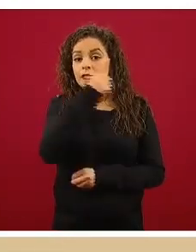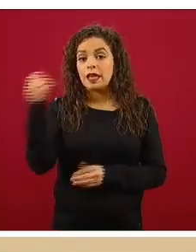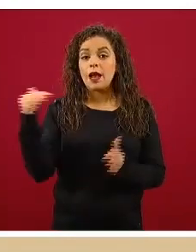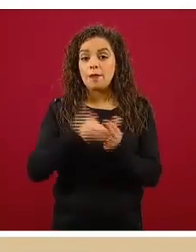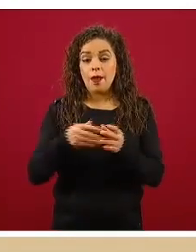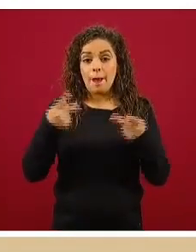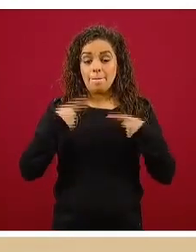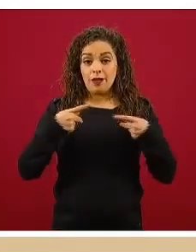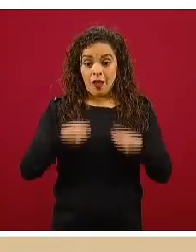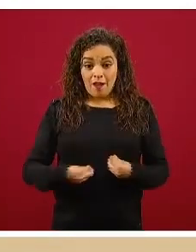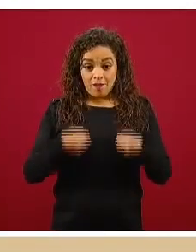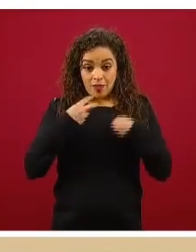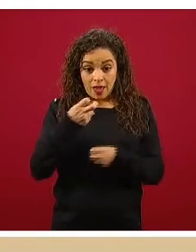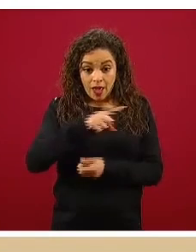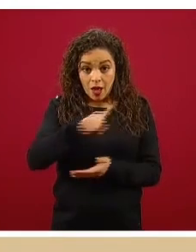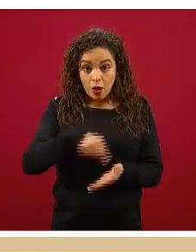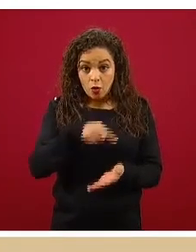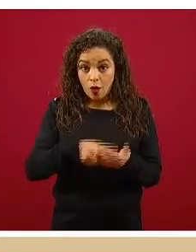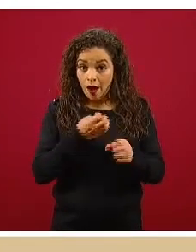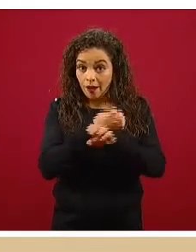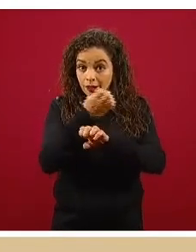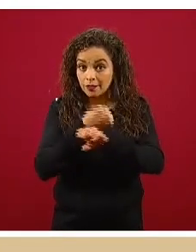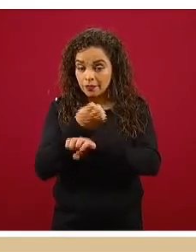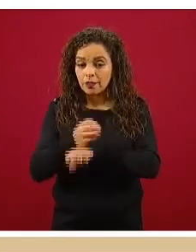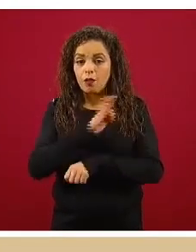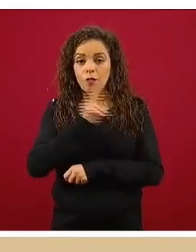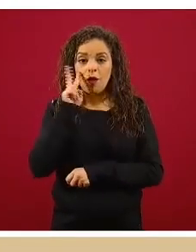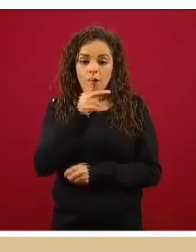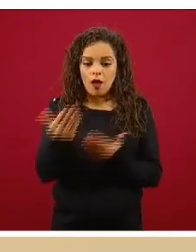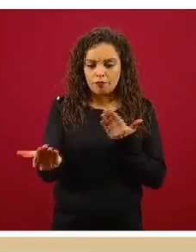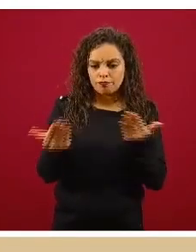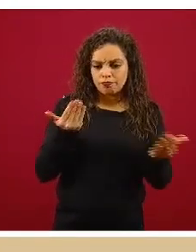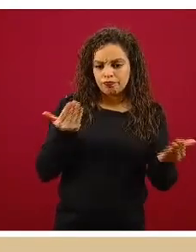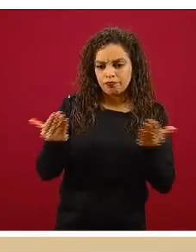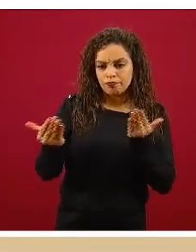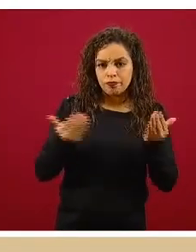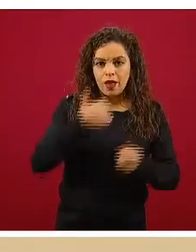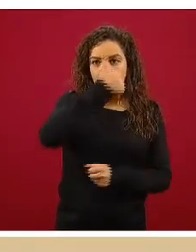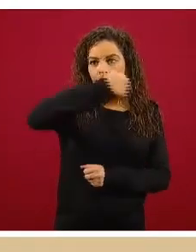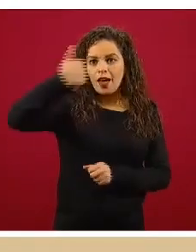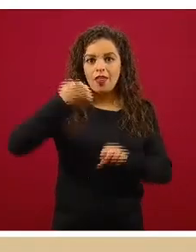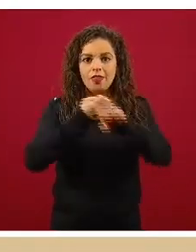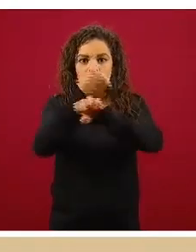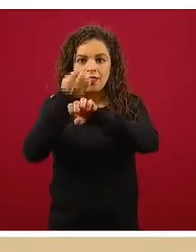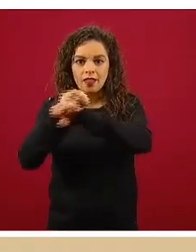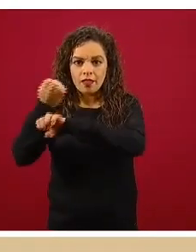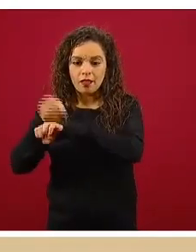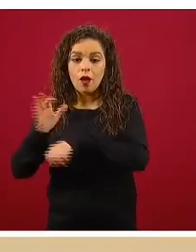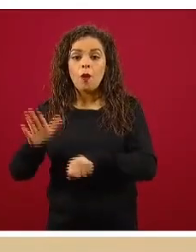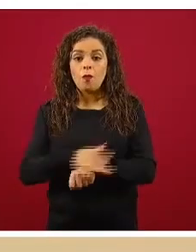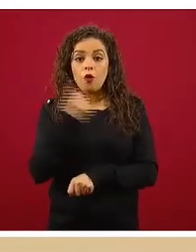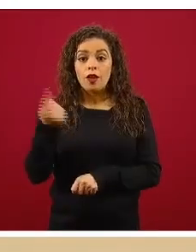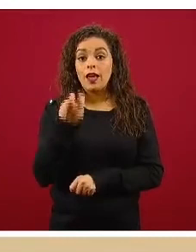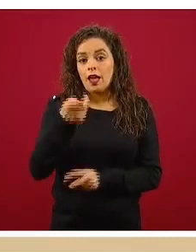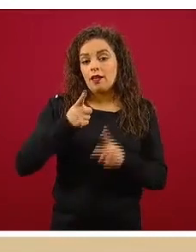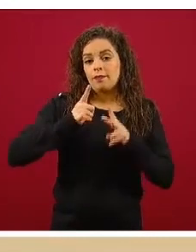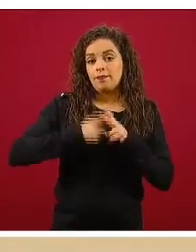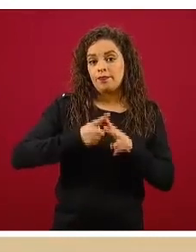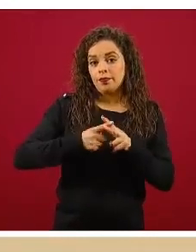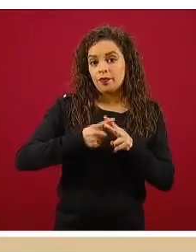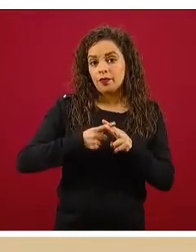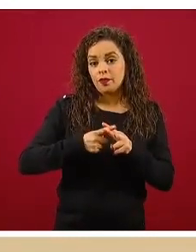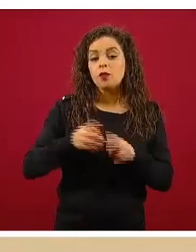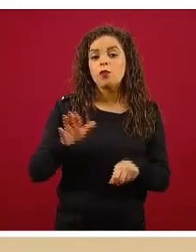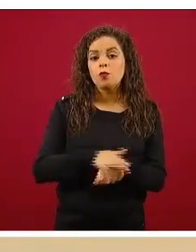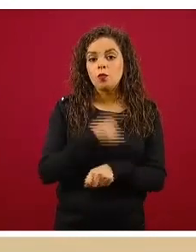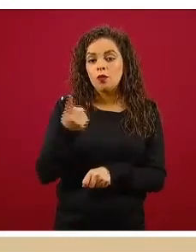una comparación entre las entidades federativas, dado que esto sí está calculado en una base poblacional. Esta